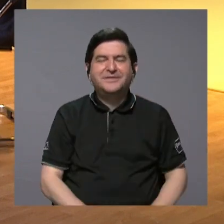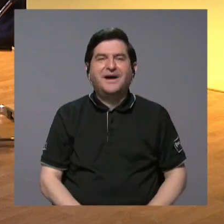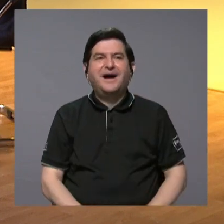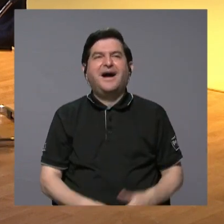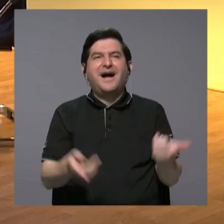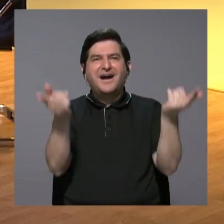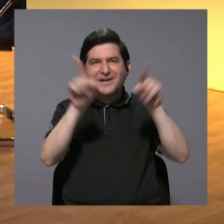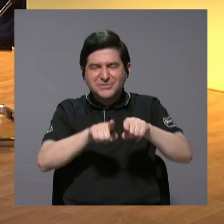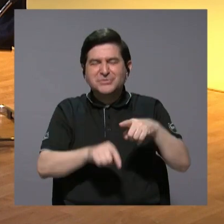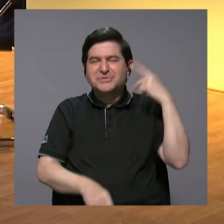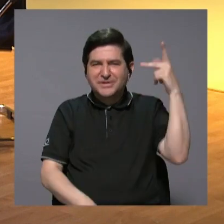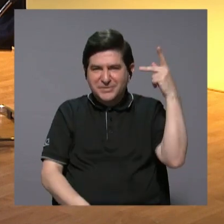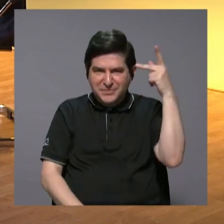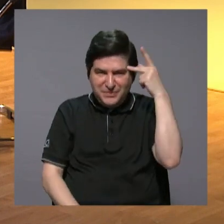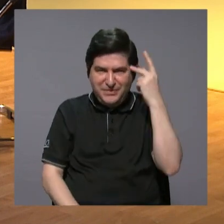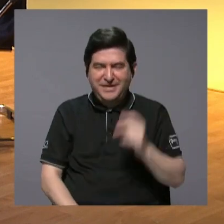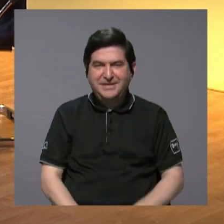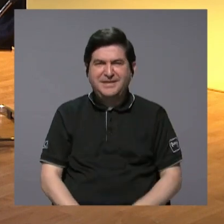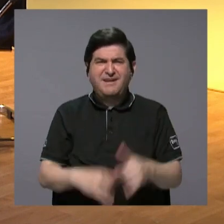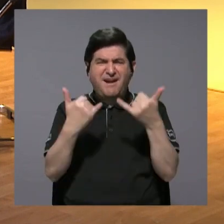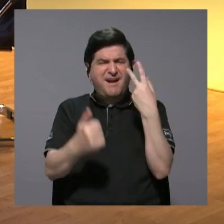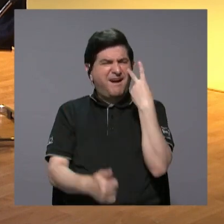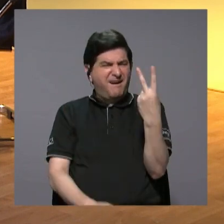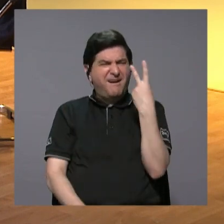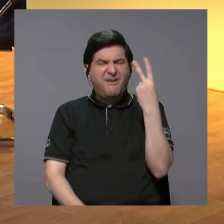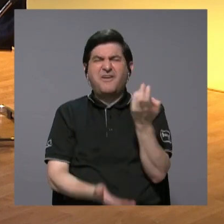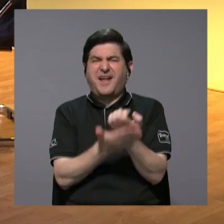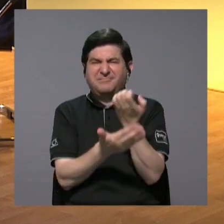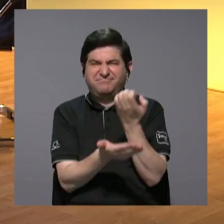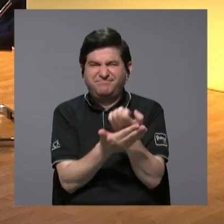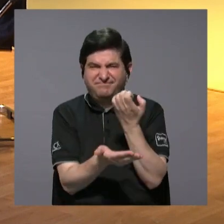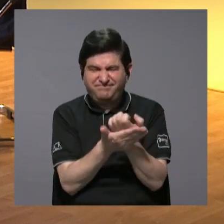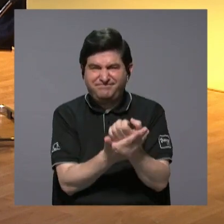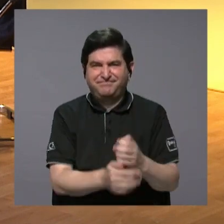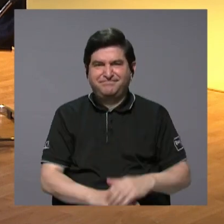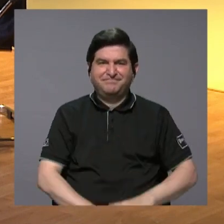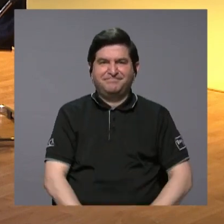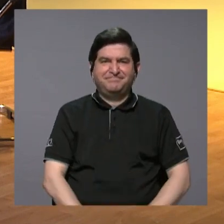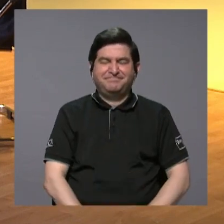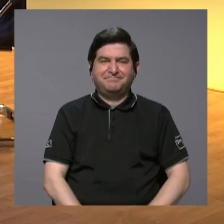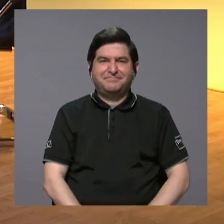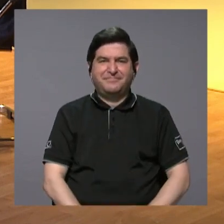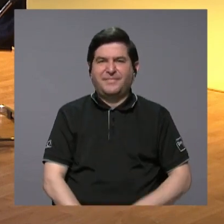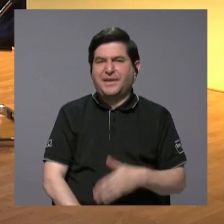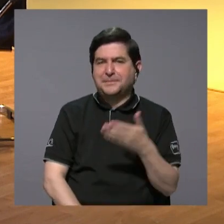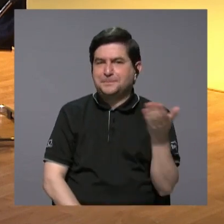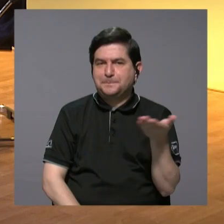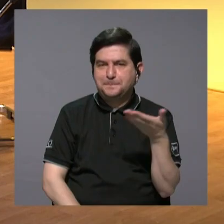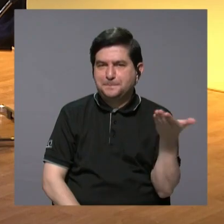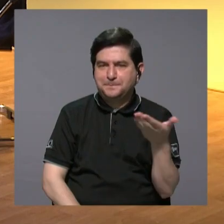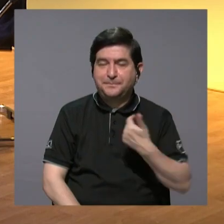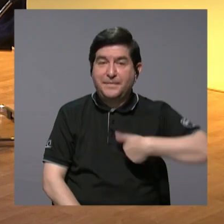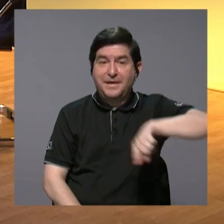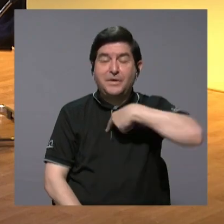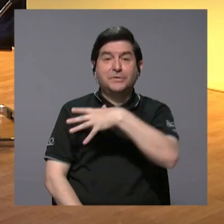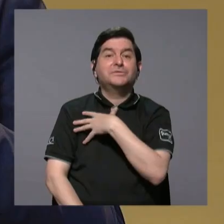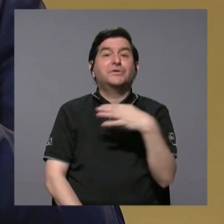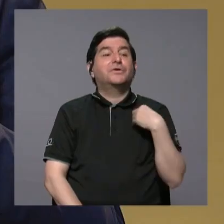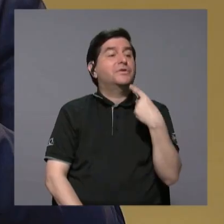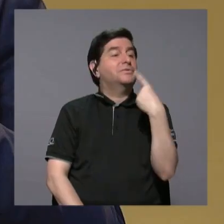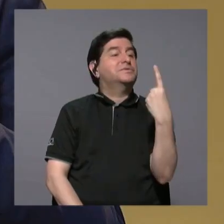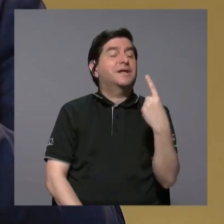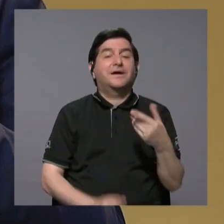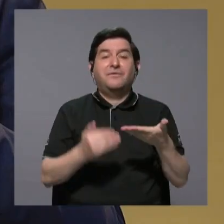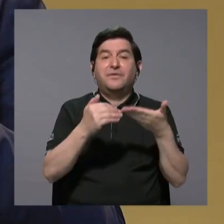mucho en la política y que ahora también lo veo mucho en la economía. Y es que nos gusta mucho decir una